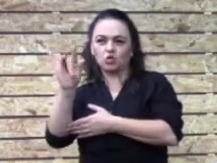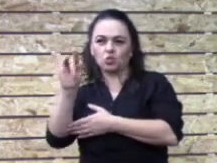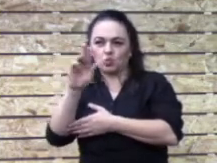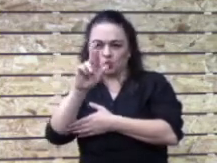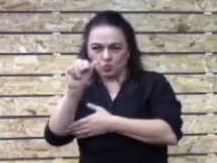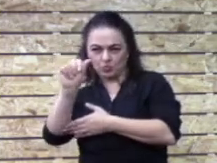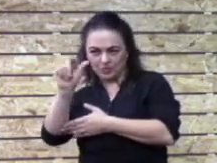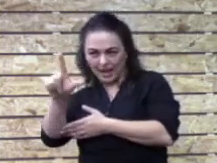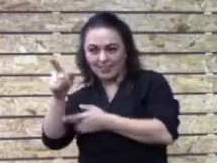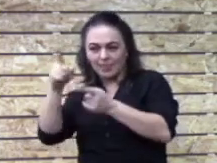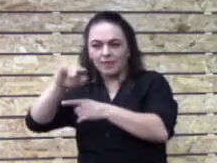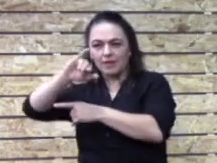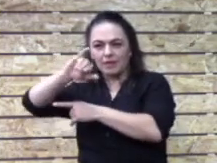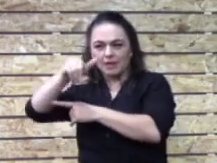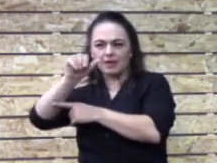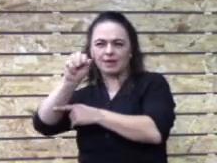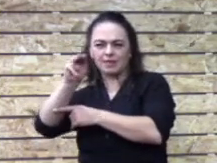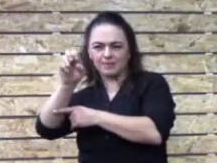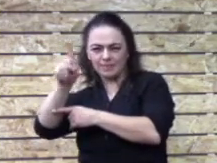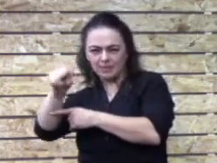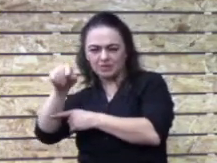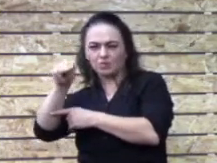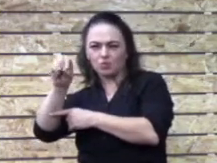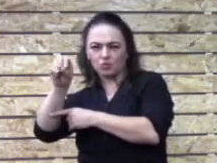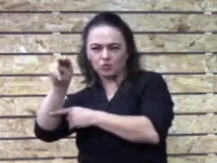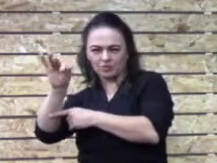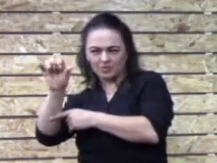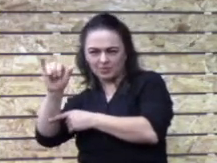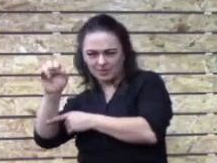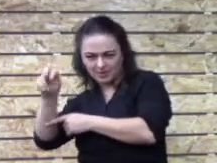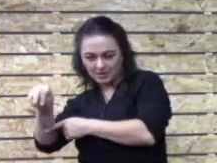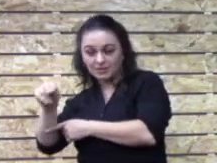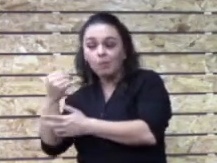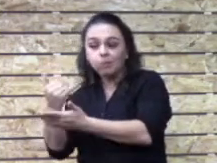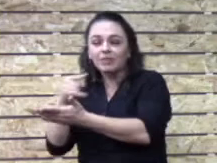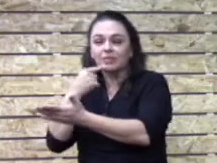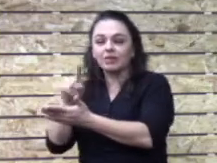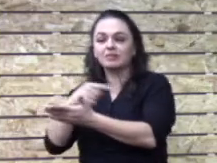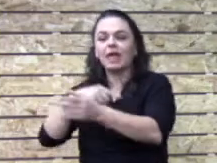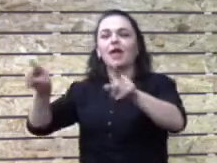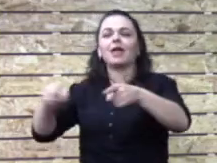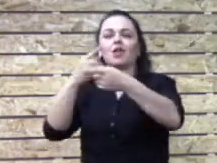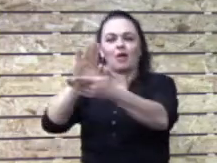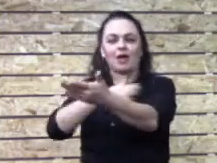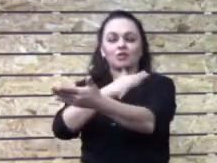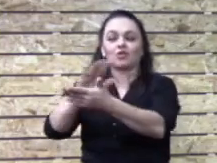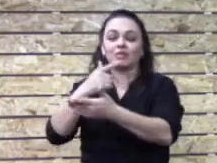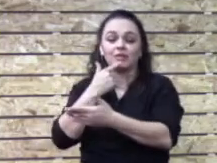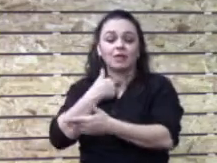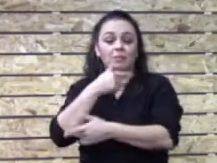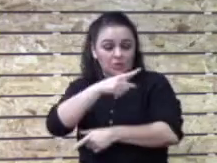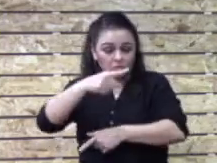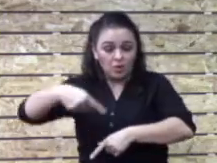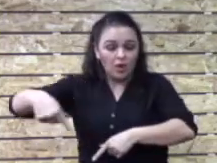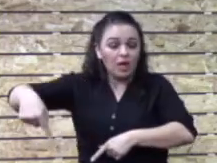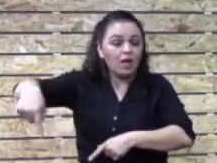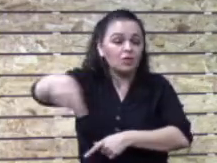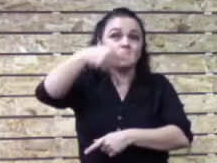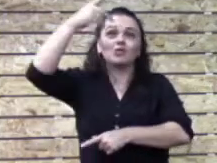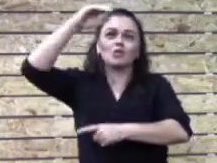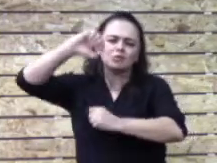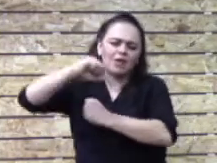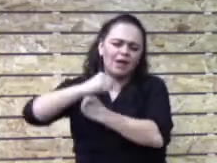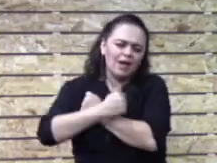James Monten. Este precioso himno dice: a los que a Dios ama, todo